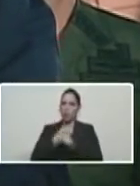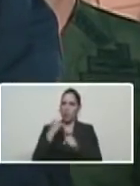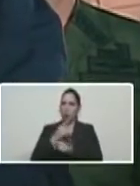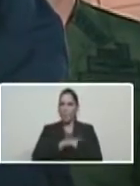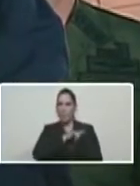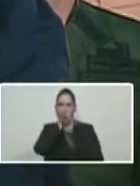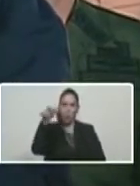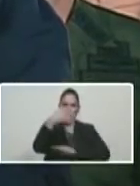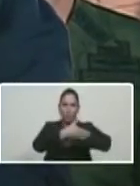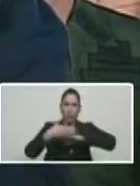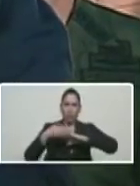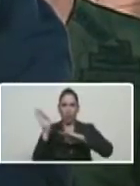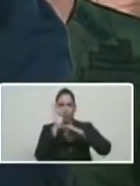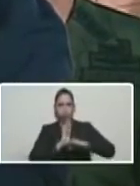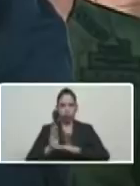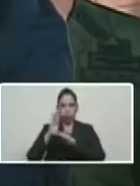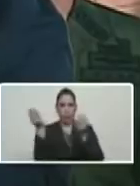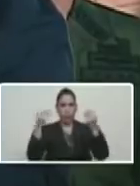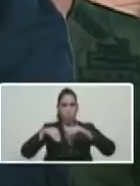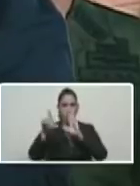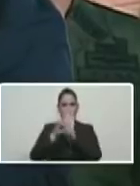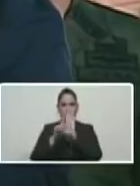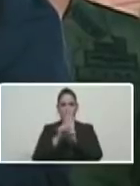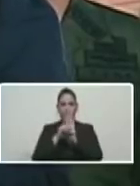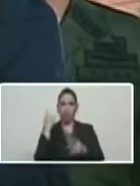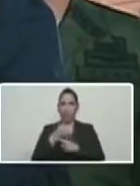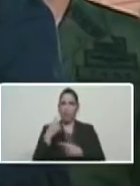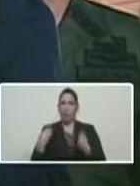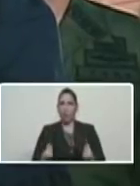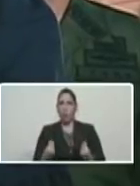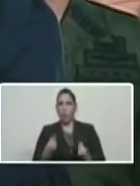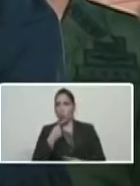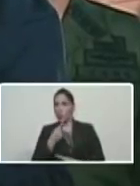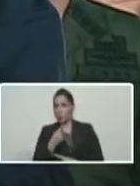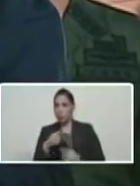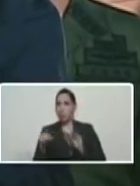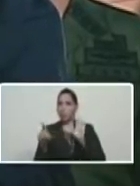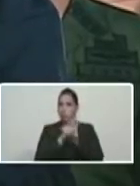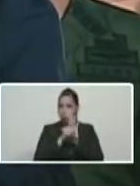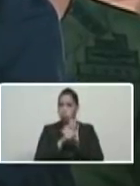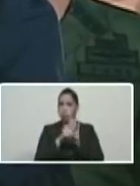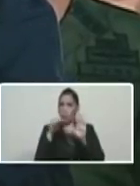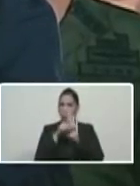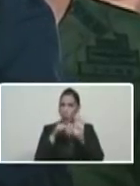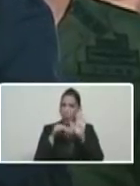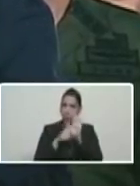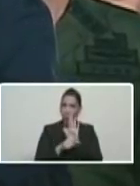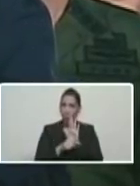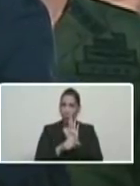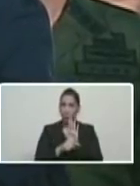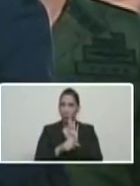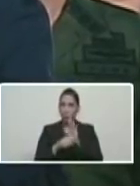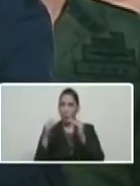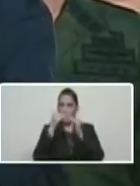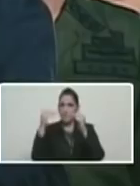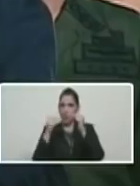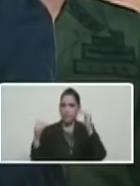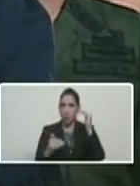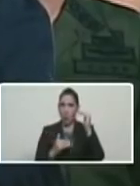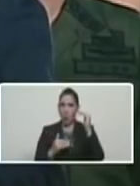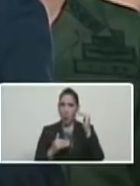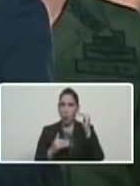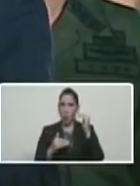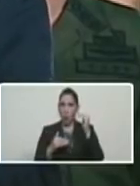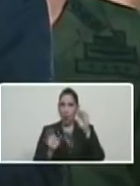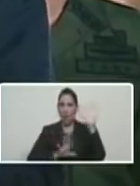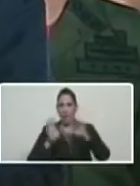De acuerdo a nuestra ley, que así lo faculta, fueron dados de baja en el transcurso de